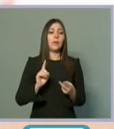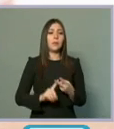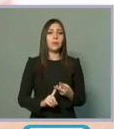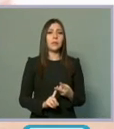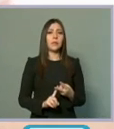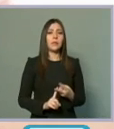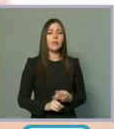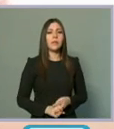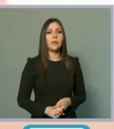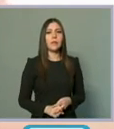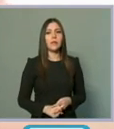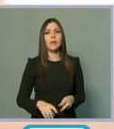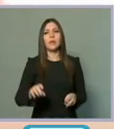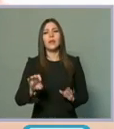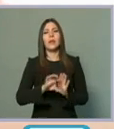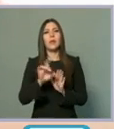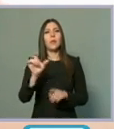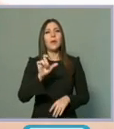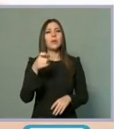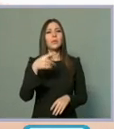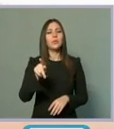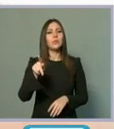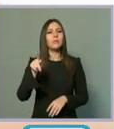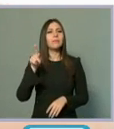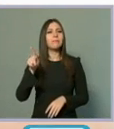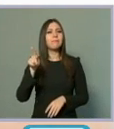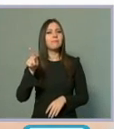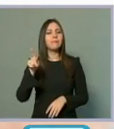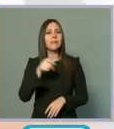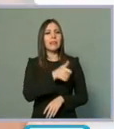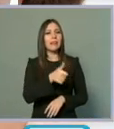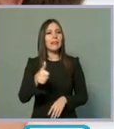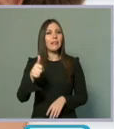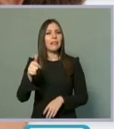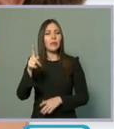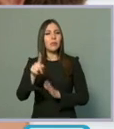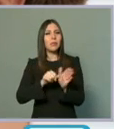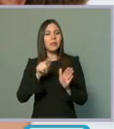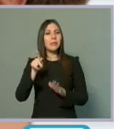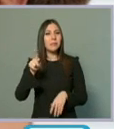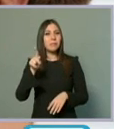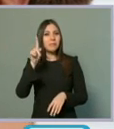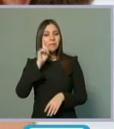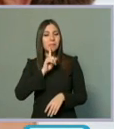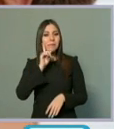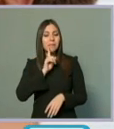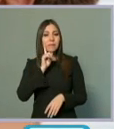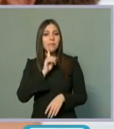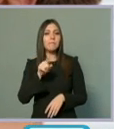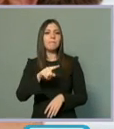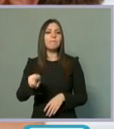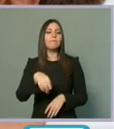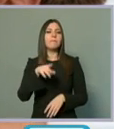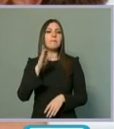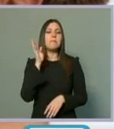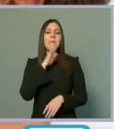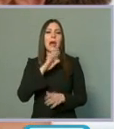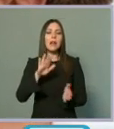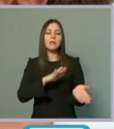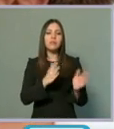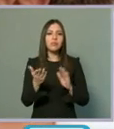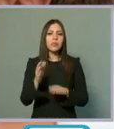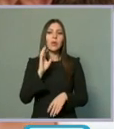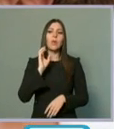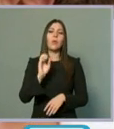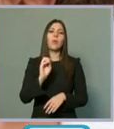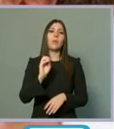trastornos en los periodos menstruales, etcétera, etcétera. Puede predisponer a diabetes también. Qué fuerte. ¿Y también tiene que